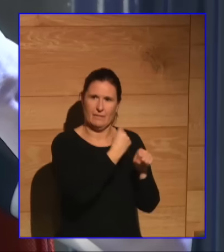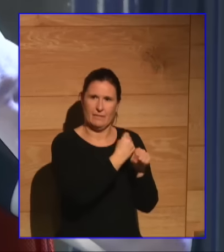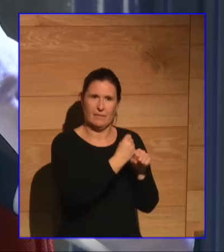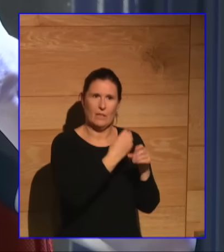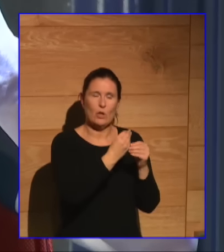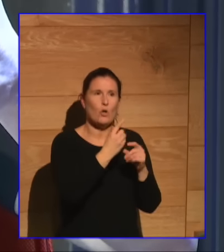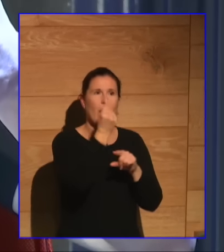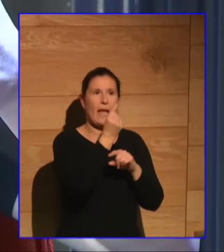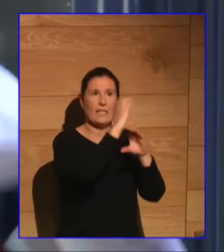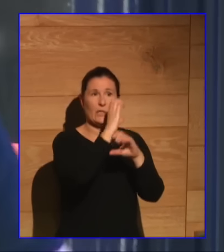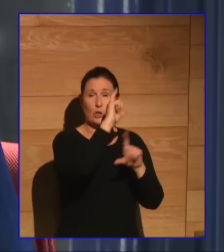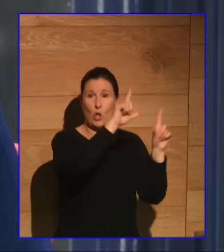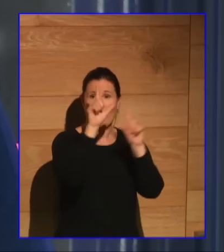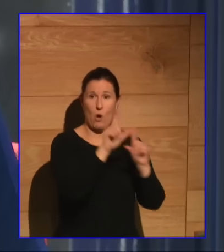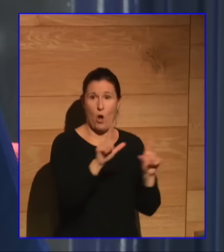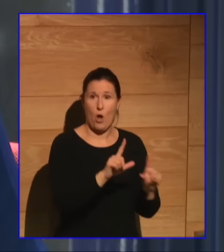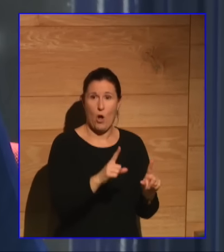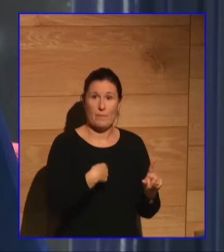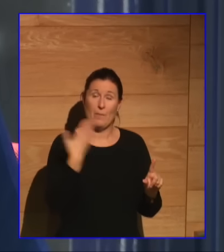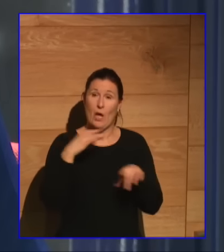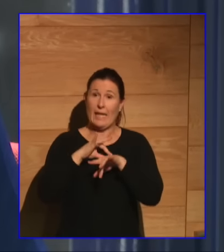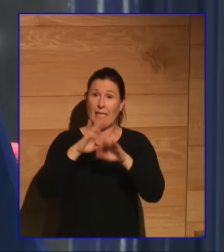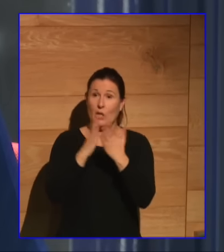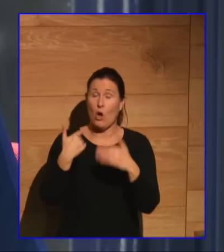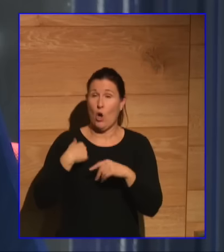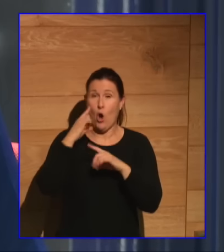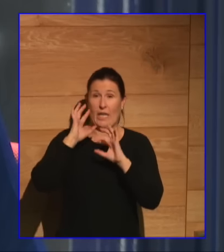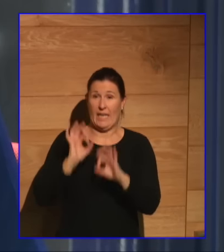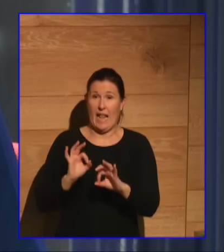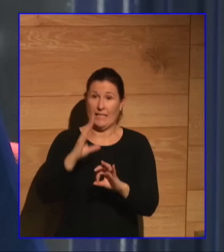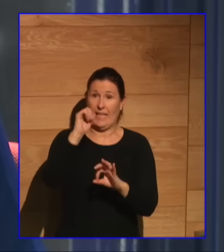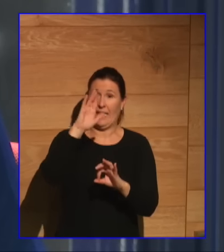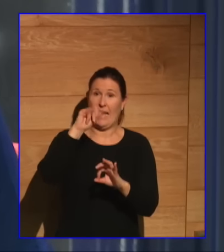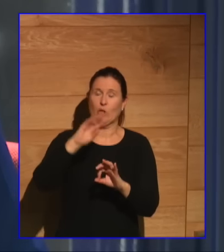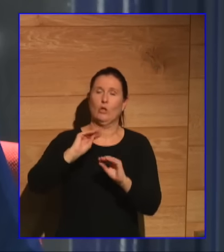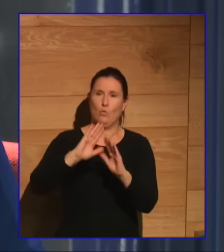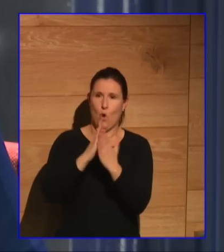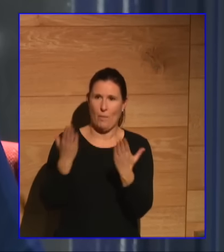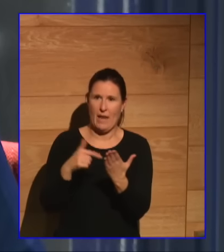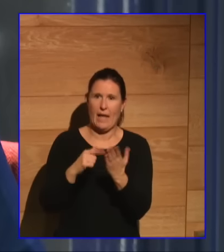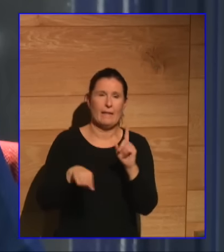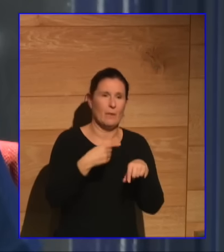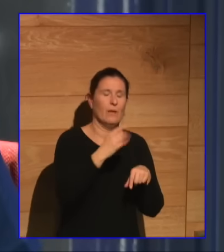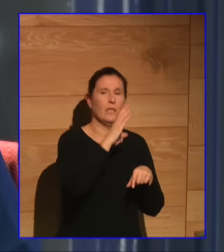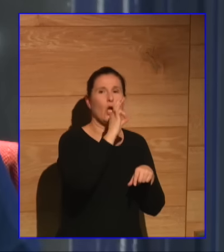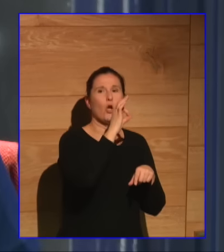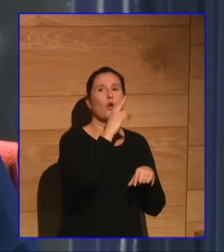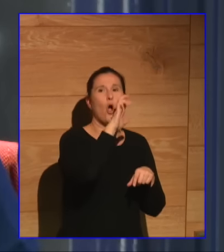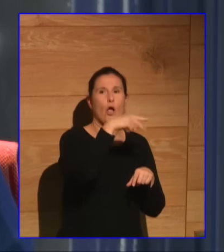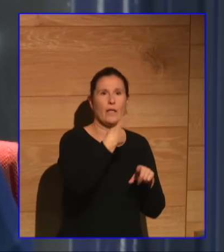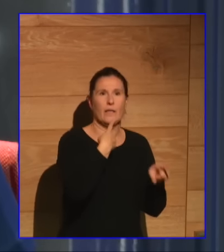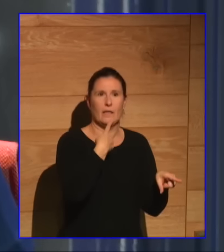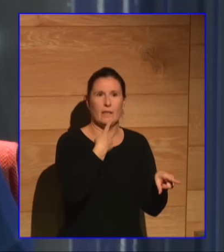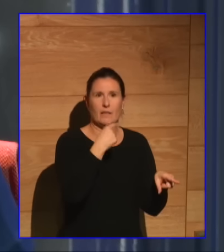una storyboard partiendo del guión original de Michael Crichton y de la novela, que luego llegaría David Koepp, que hoy en día